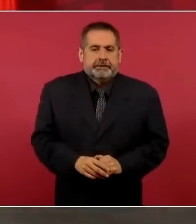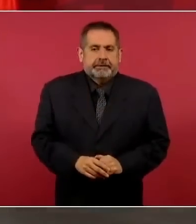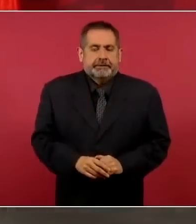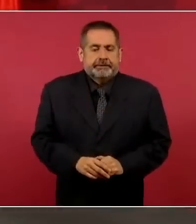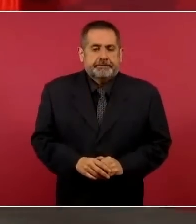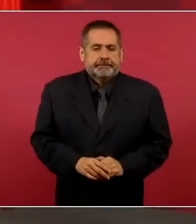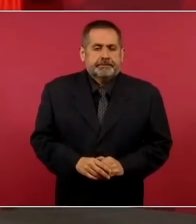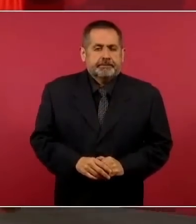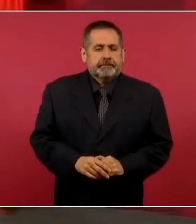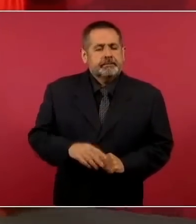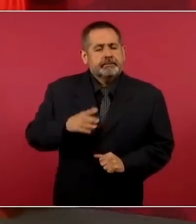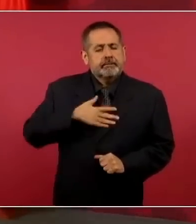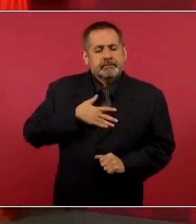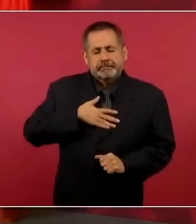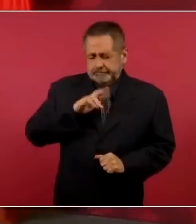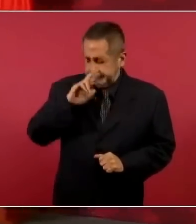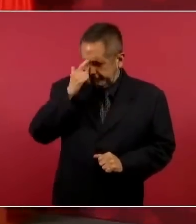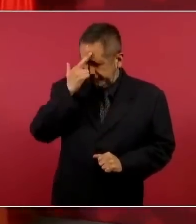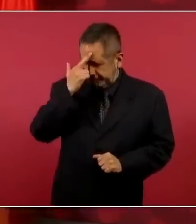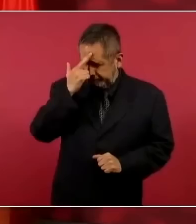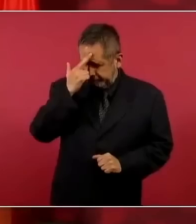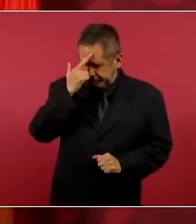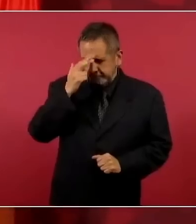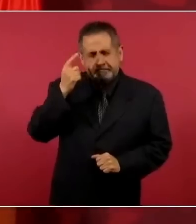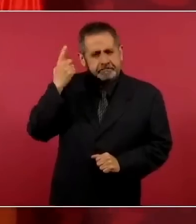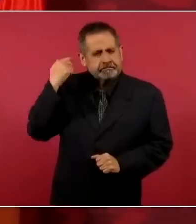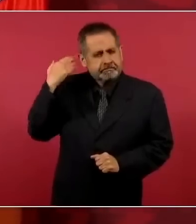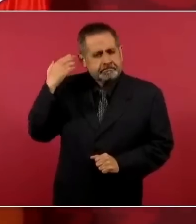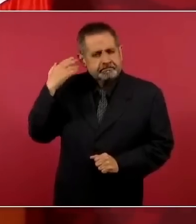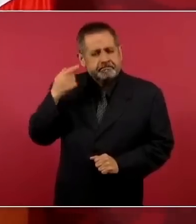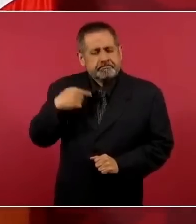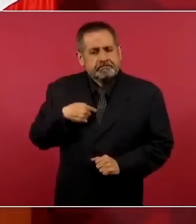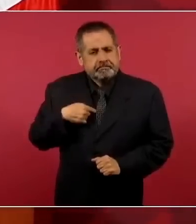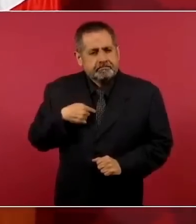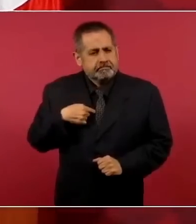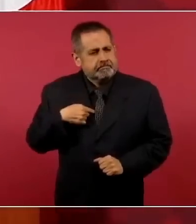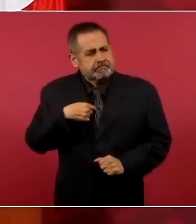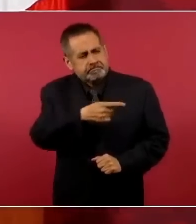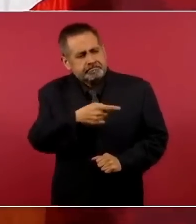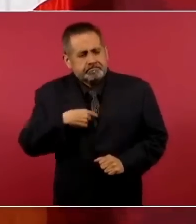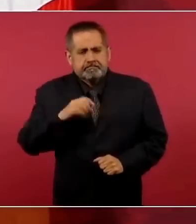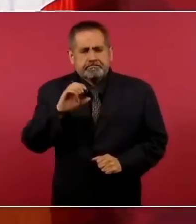Yo estaba recordando mi relación con Ciro.